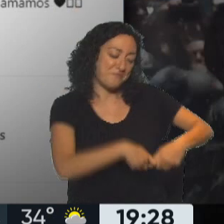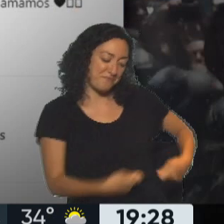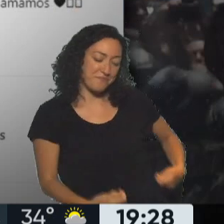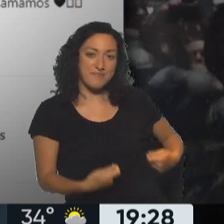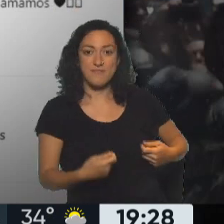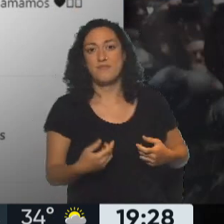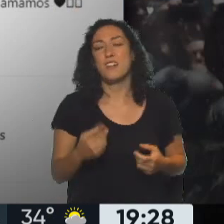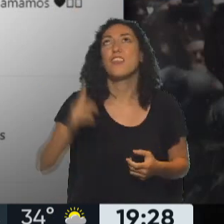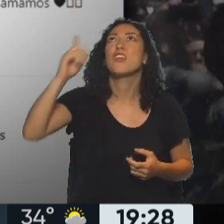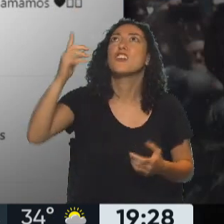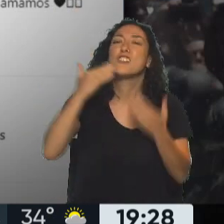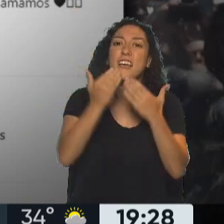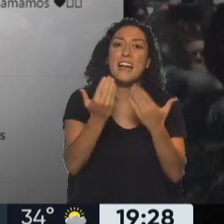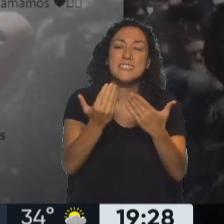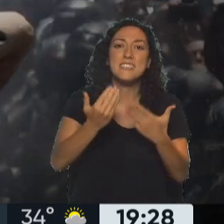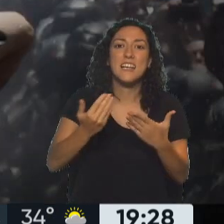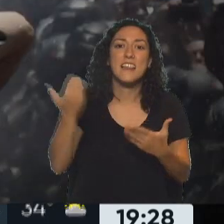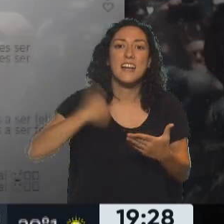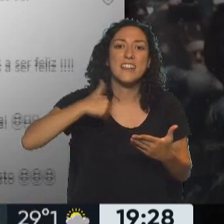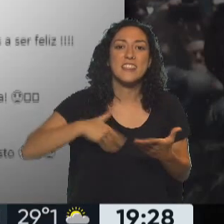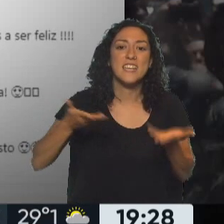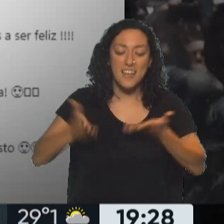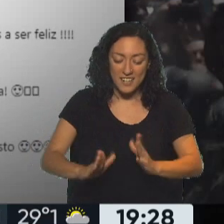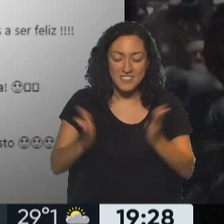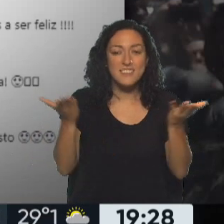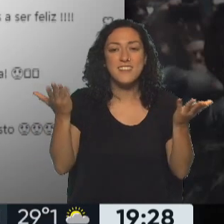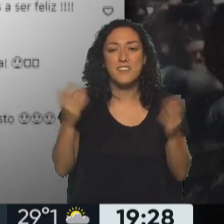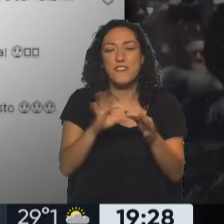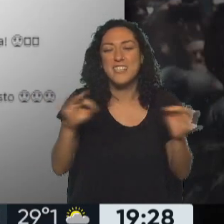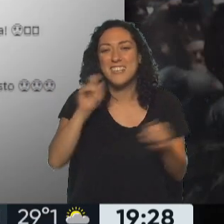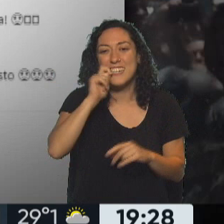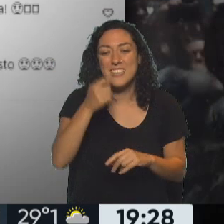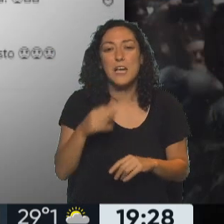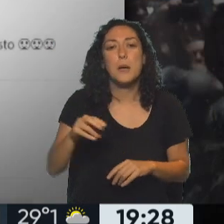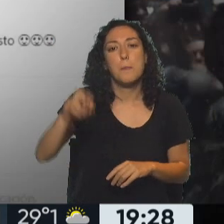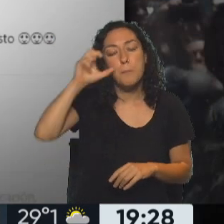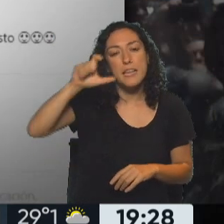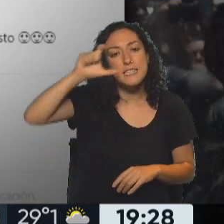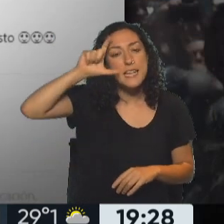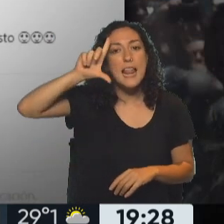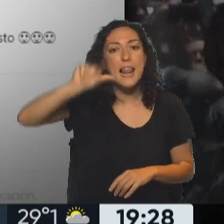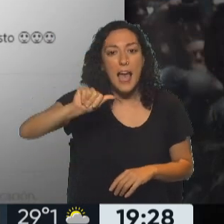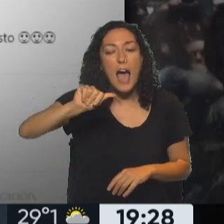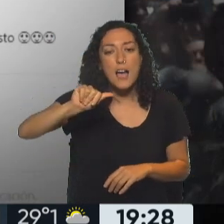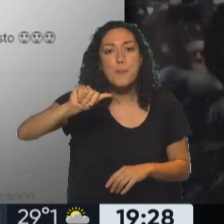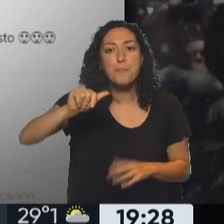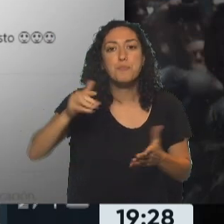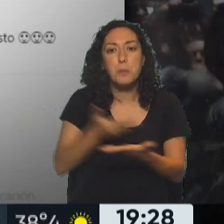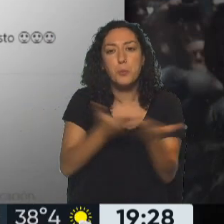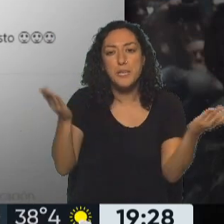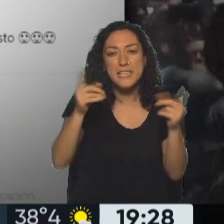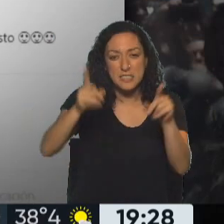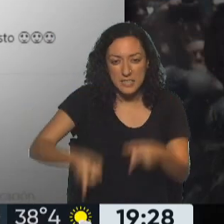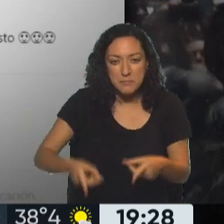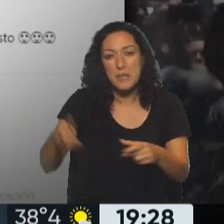gracias Dios por hacerme argentino. Qué linda frase también, ¿no? Pesela acá también hizo su publicación junto con los muchachos,